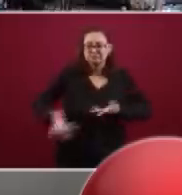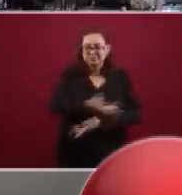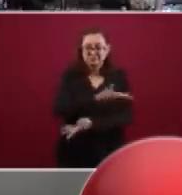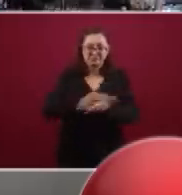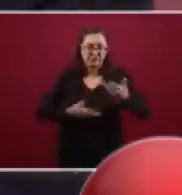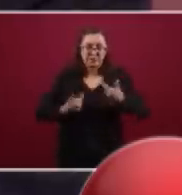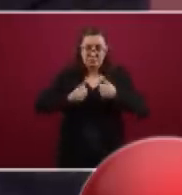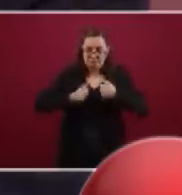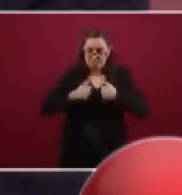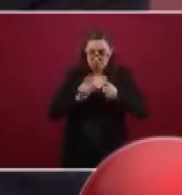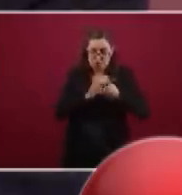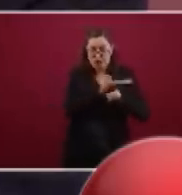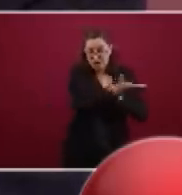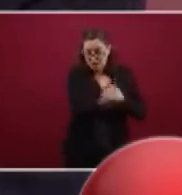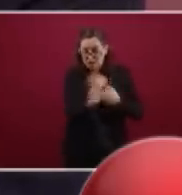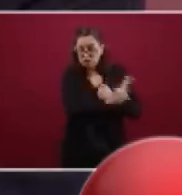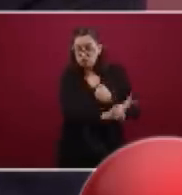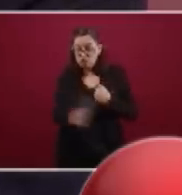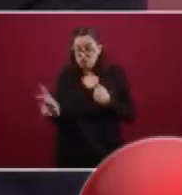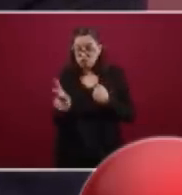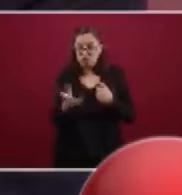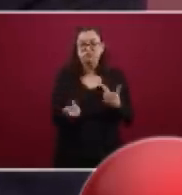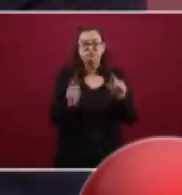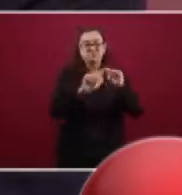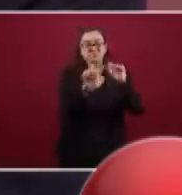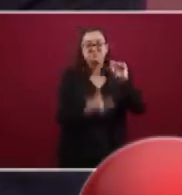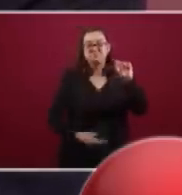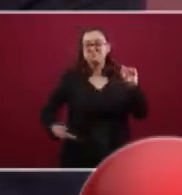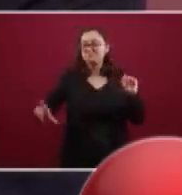ven en todo el país.